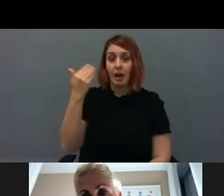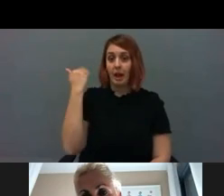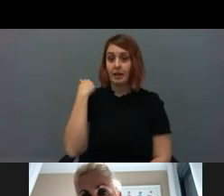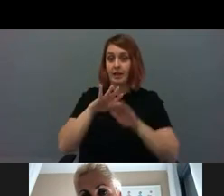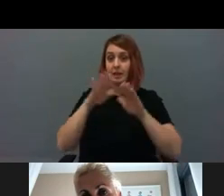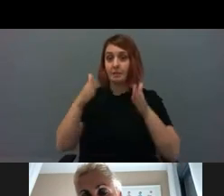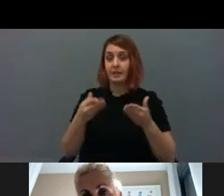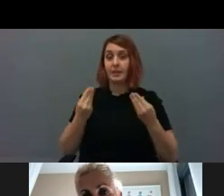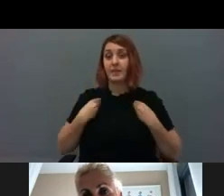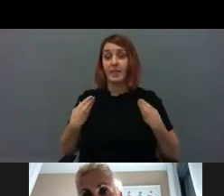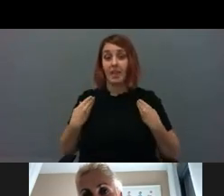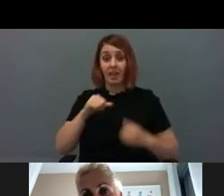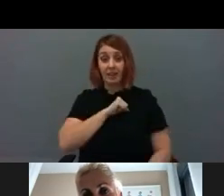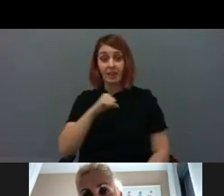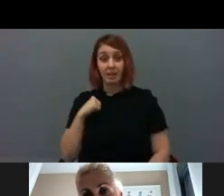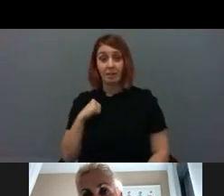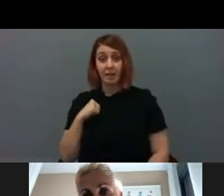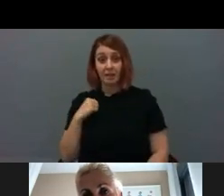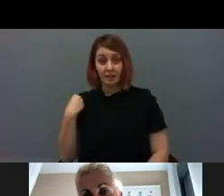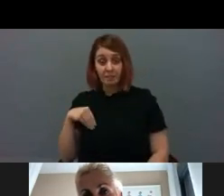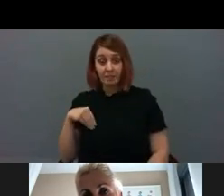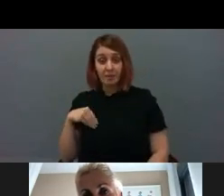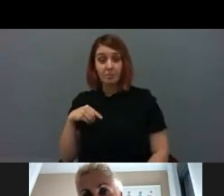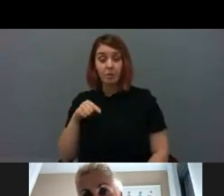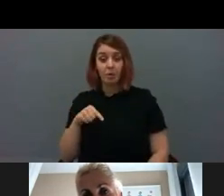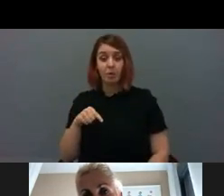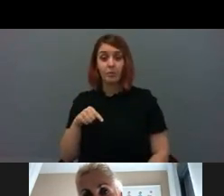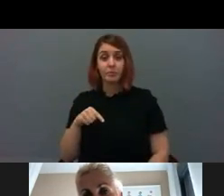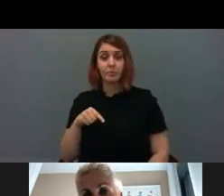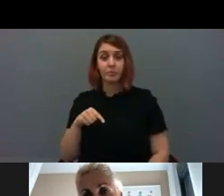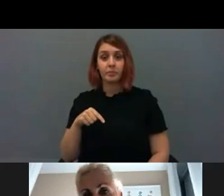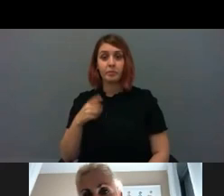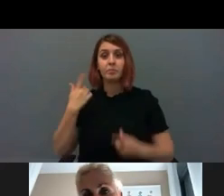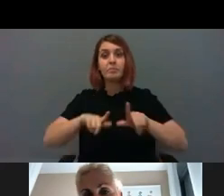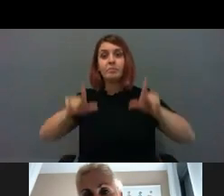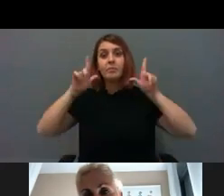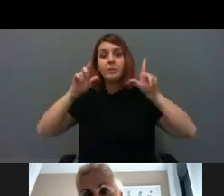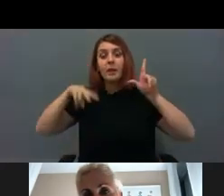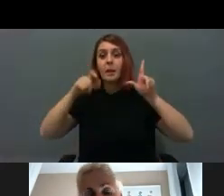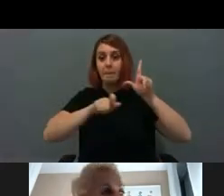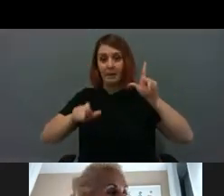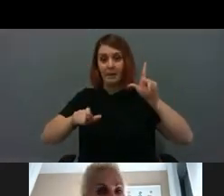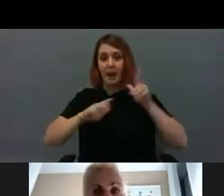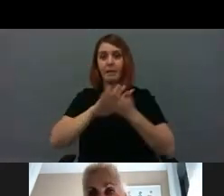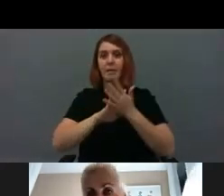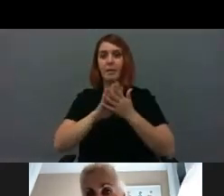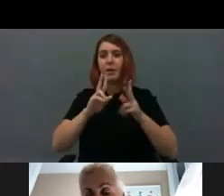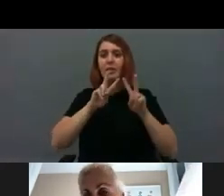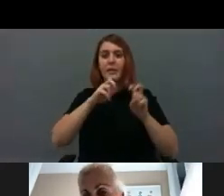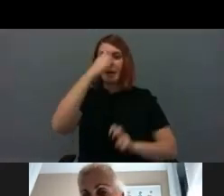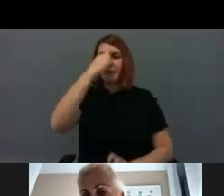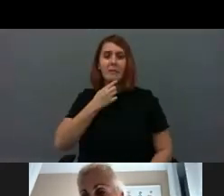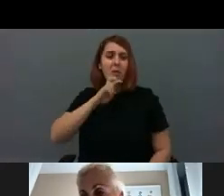de vida independiente, aparte de que fue protagonizada por personas, hablamos de toda la heterogeneidad de